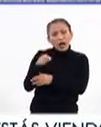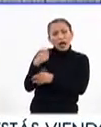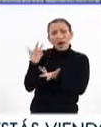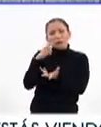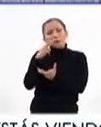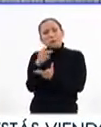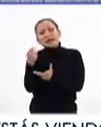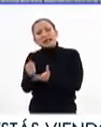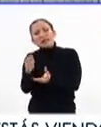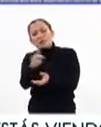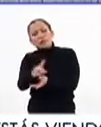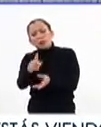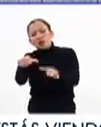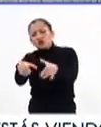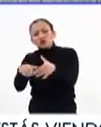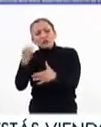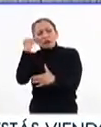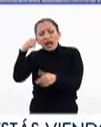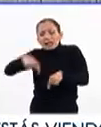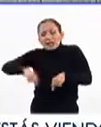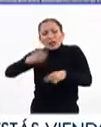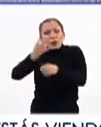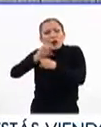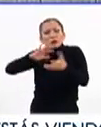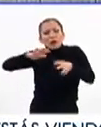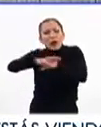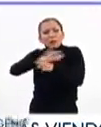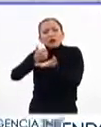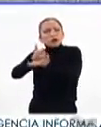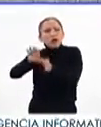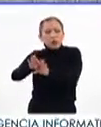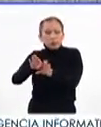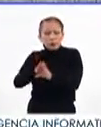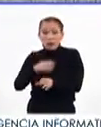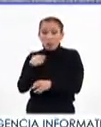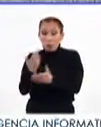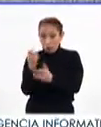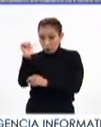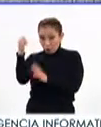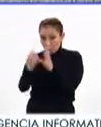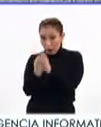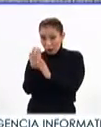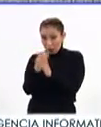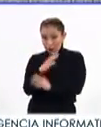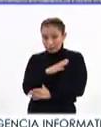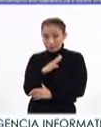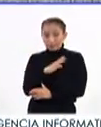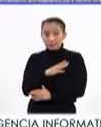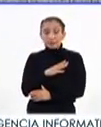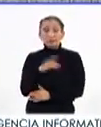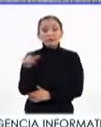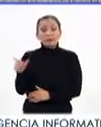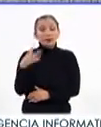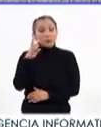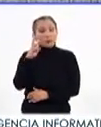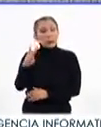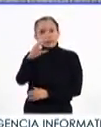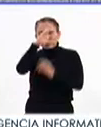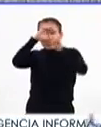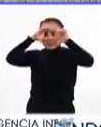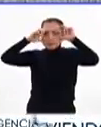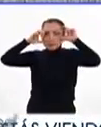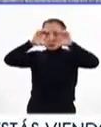el papel de los pueblos indígenas en esta cuarta transformación. Una gran novedad que es la realidad